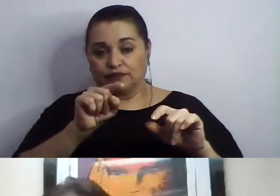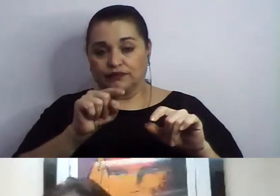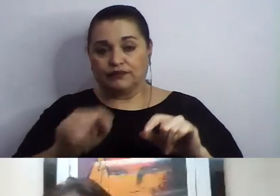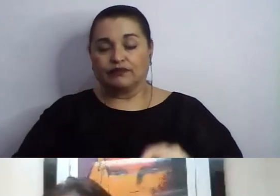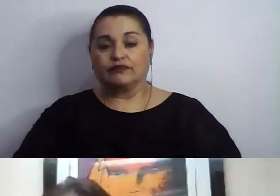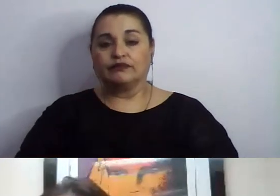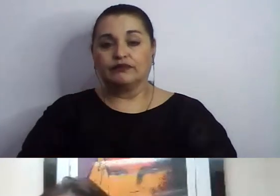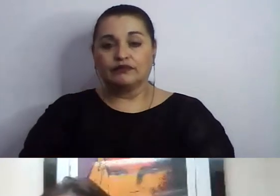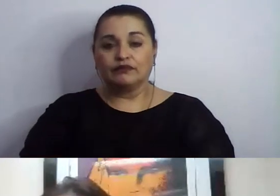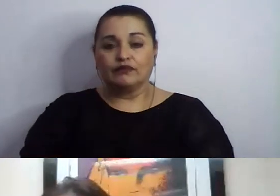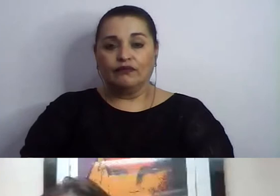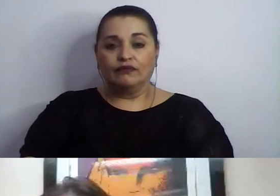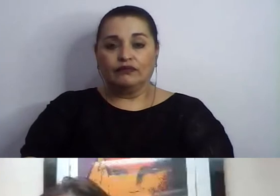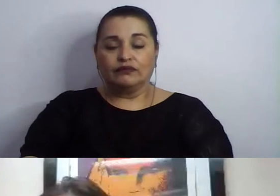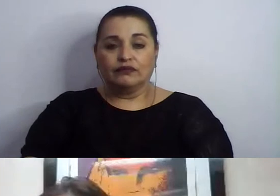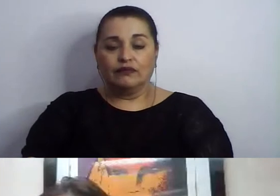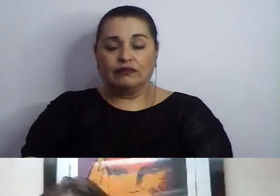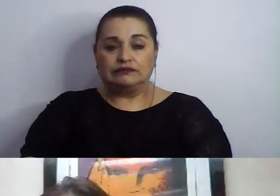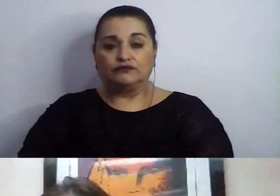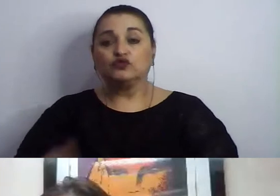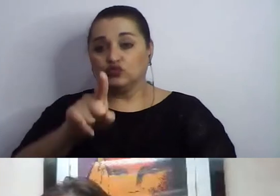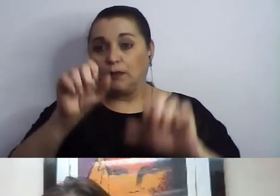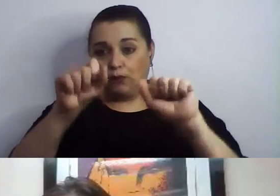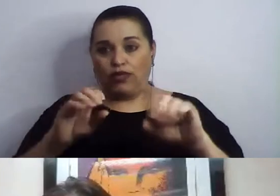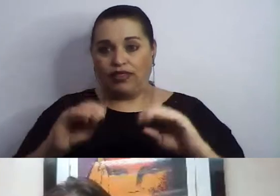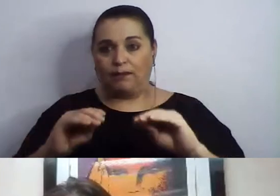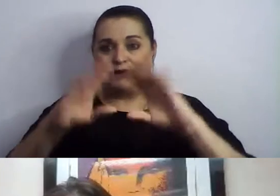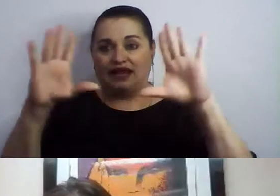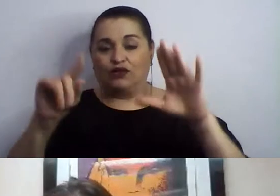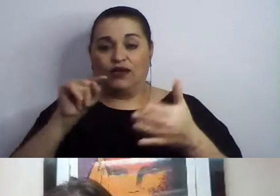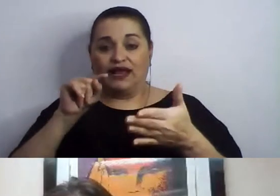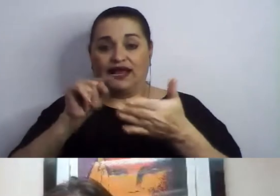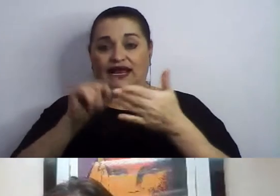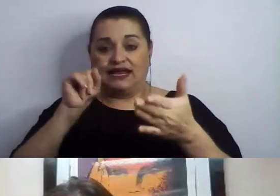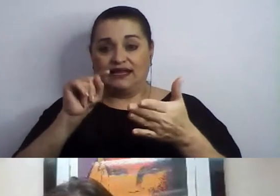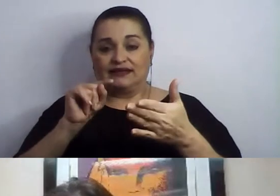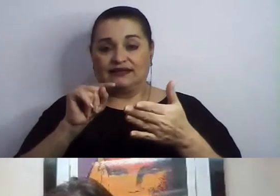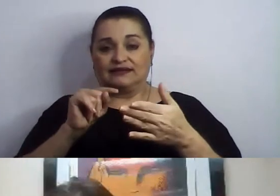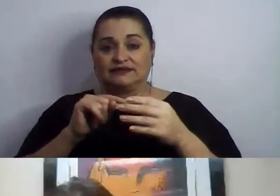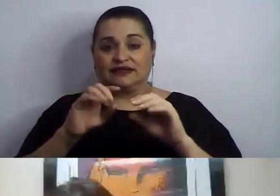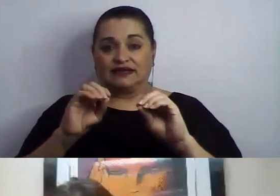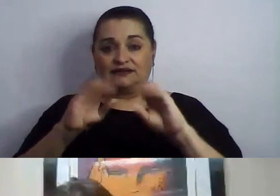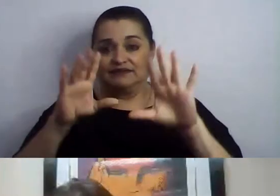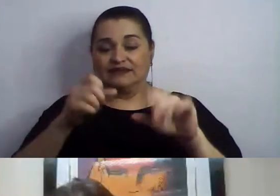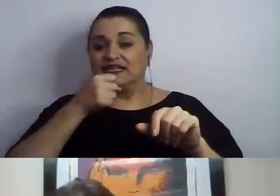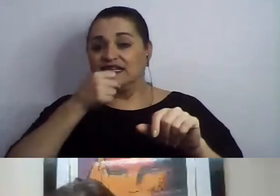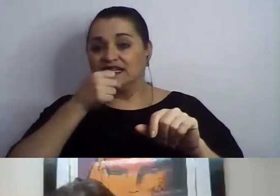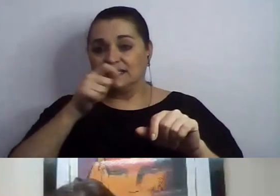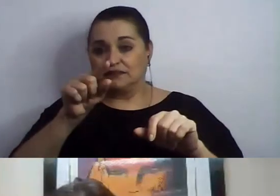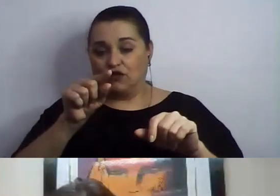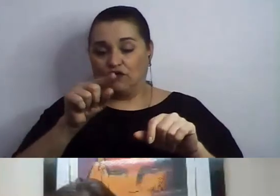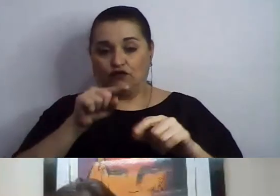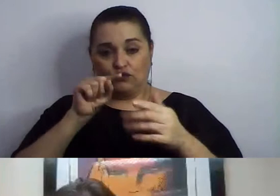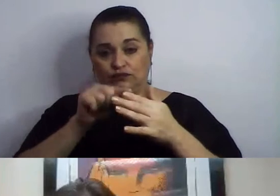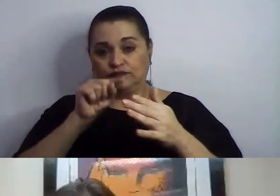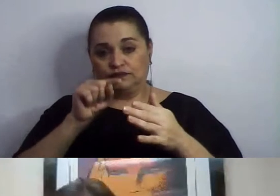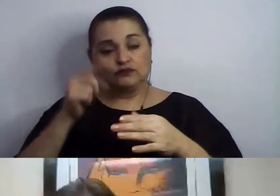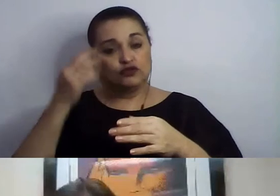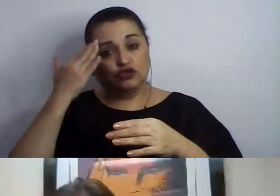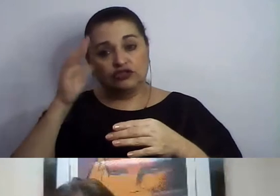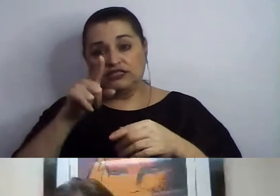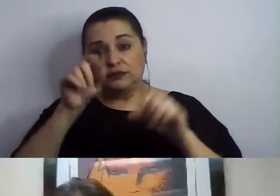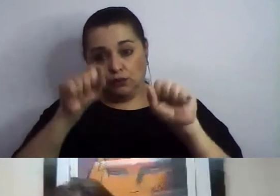Cristian le dio indicaciones que usted podría activarlo dándole clic dándole clic al icono no